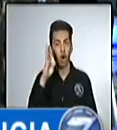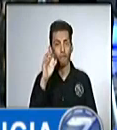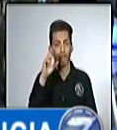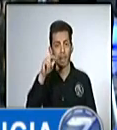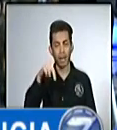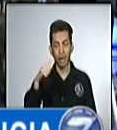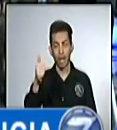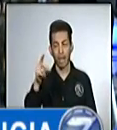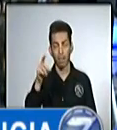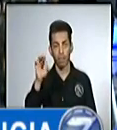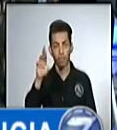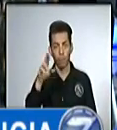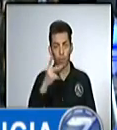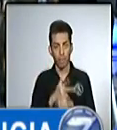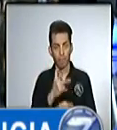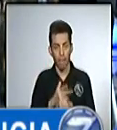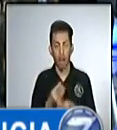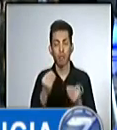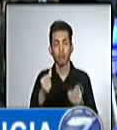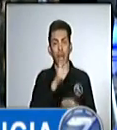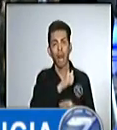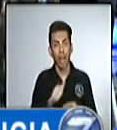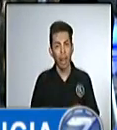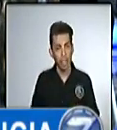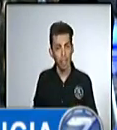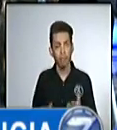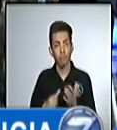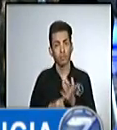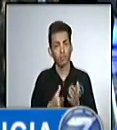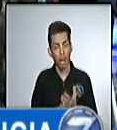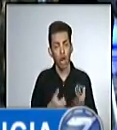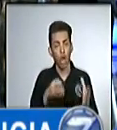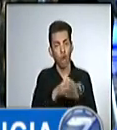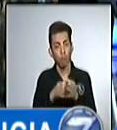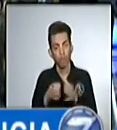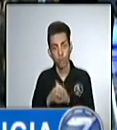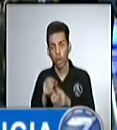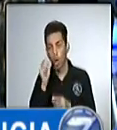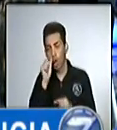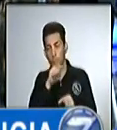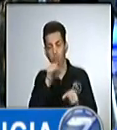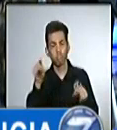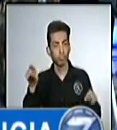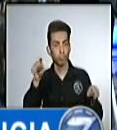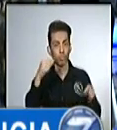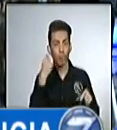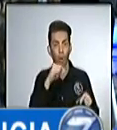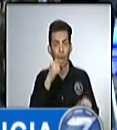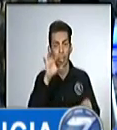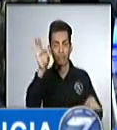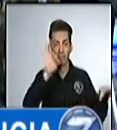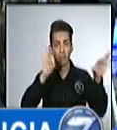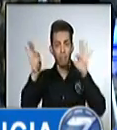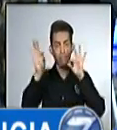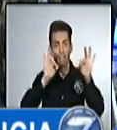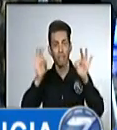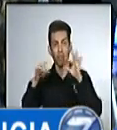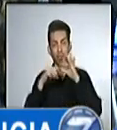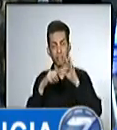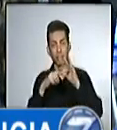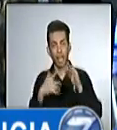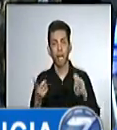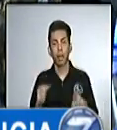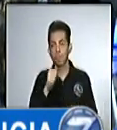el protocolo, pasadas las 6 de la tarde, los caballeros cadetes izaron el pabellón nacional en la Plaza de la Constitución, a los acordes